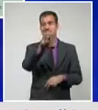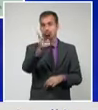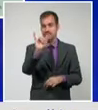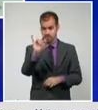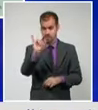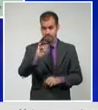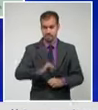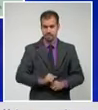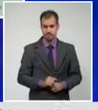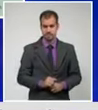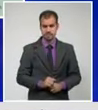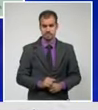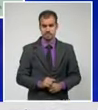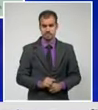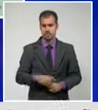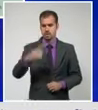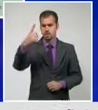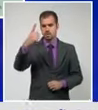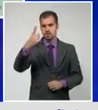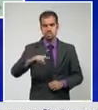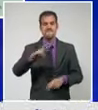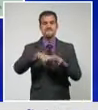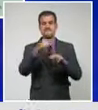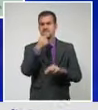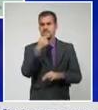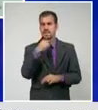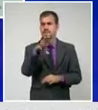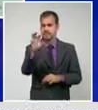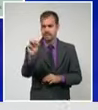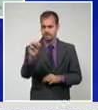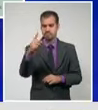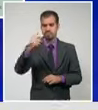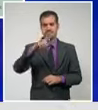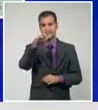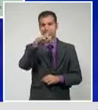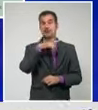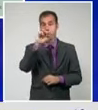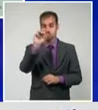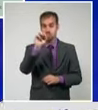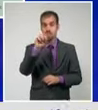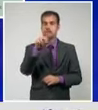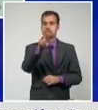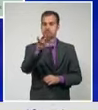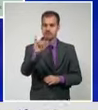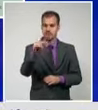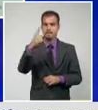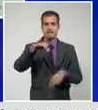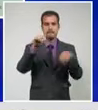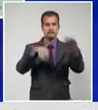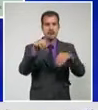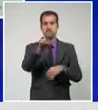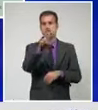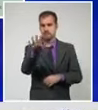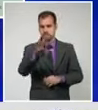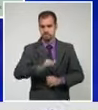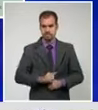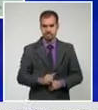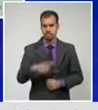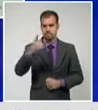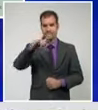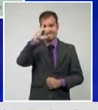también, Habana Vieja 30, Cerro 26, Playa 25, La